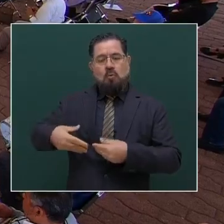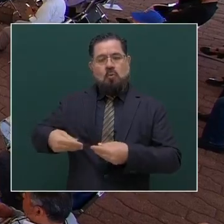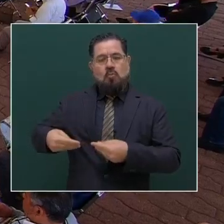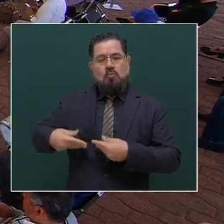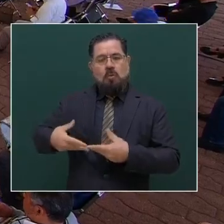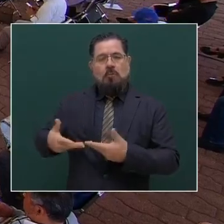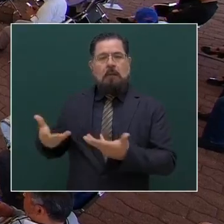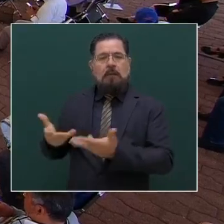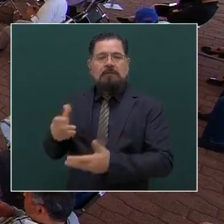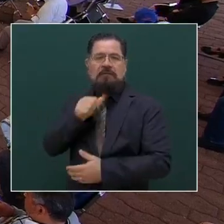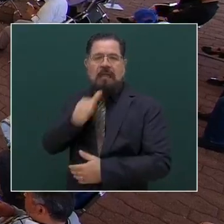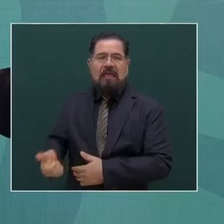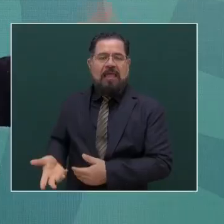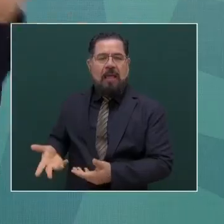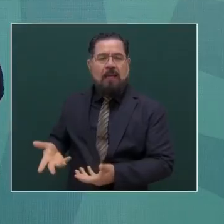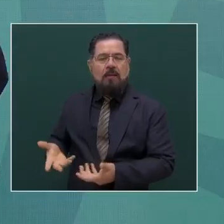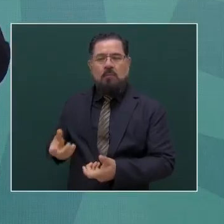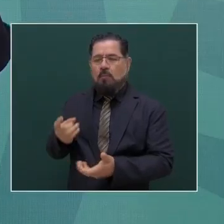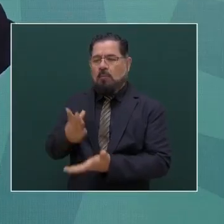Y